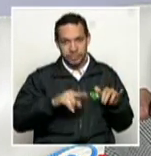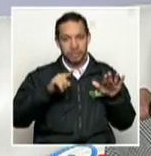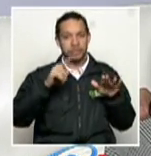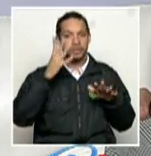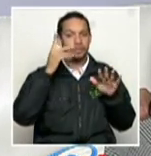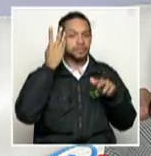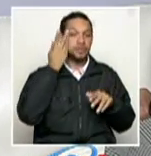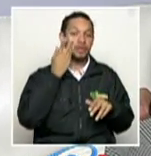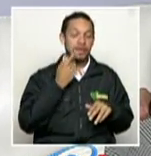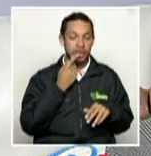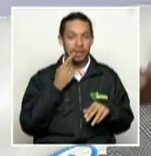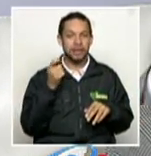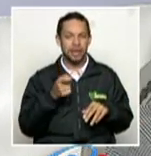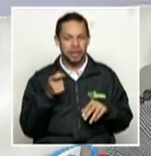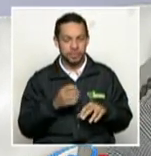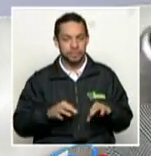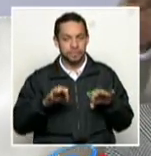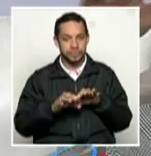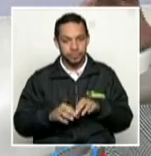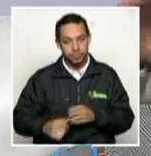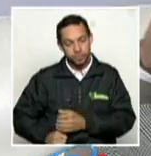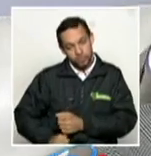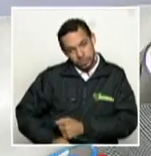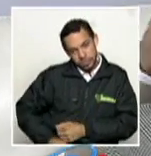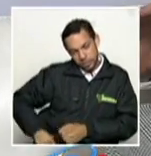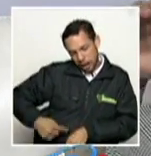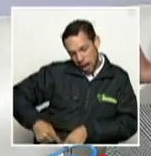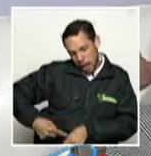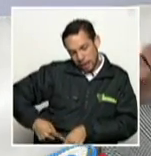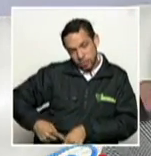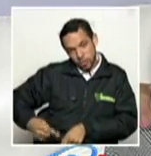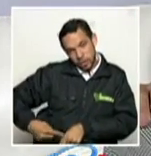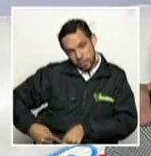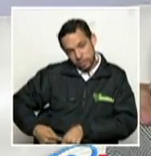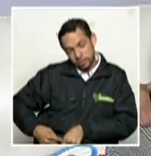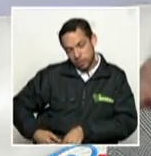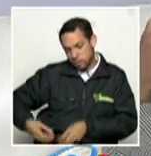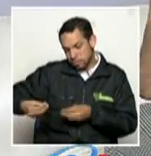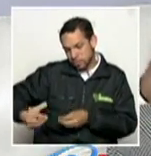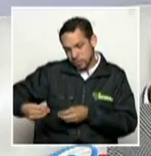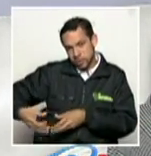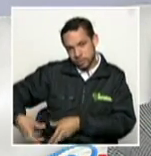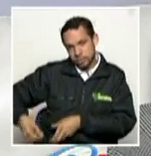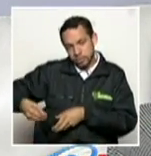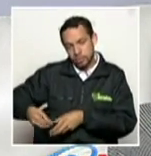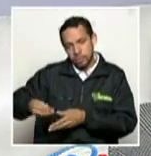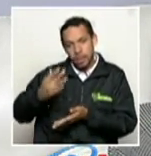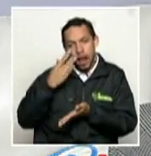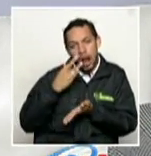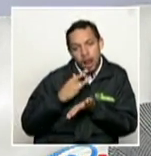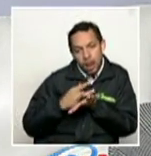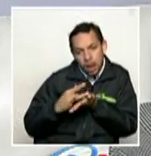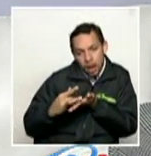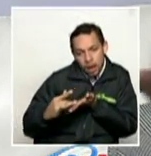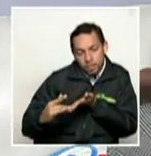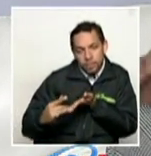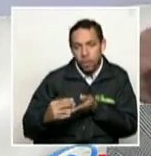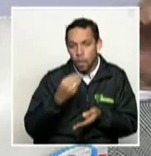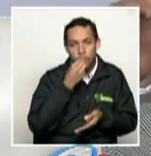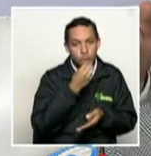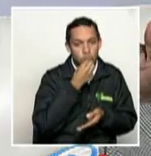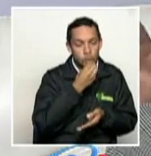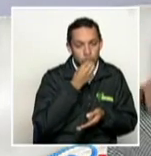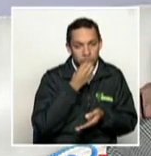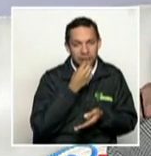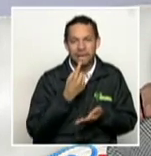y es por vía rectal y al paciente le entrega una maleta con una cantidad de productos que le limpian. Durante 2 o 6 días no puede comer